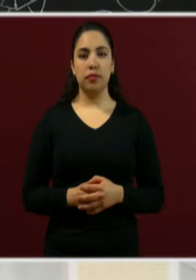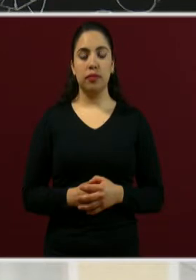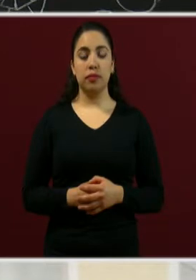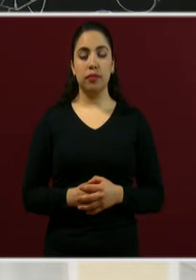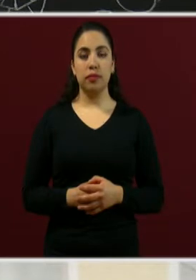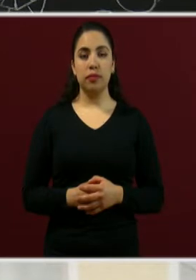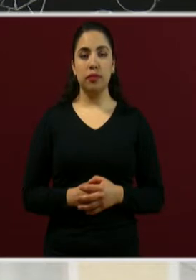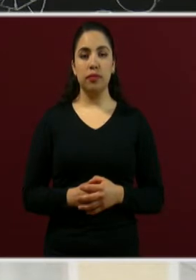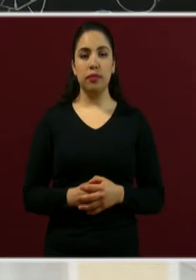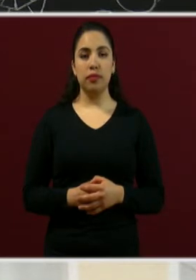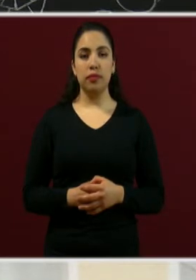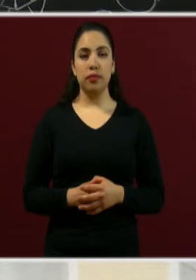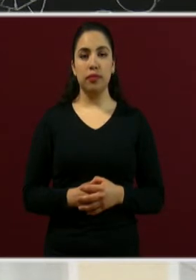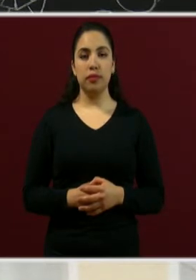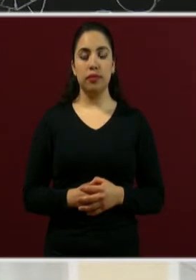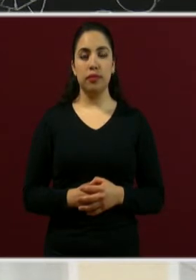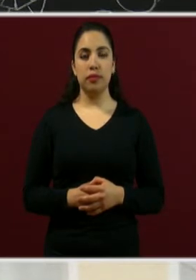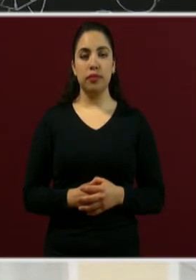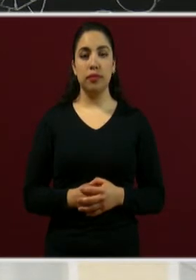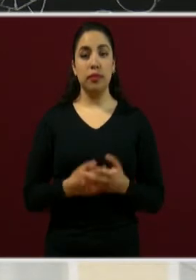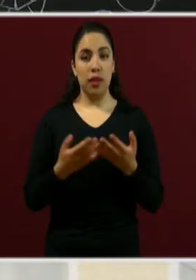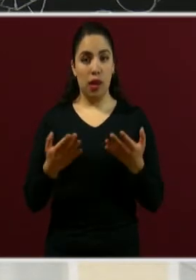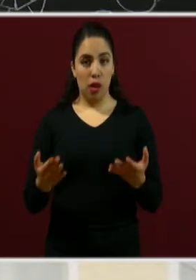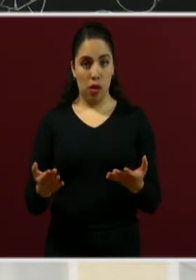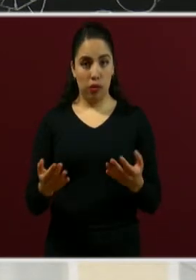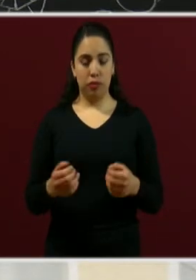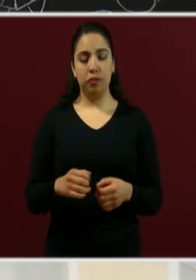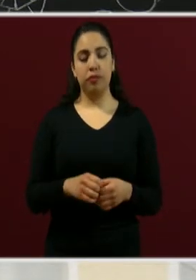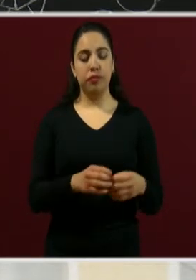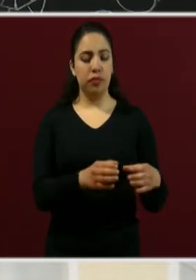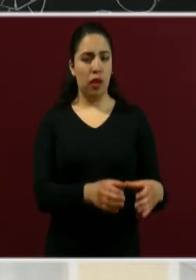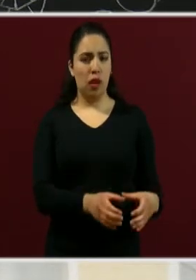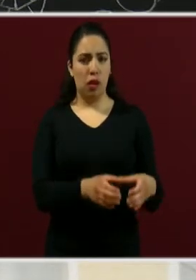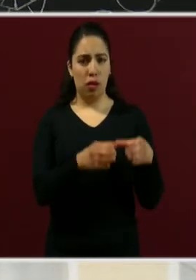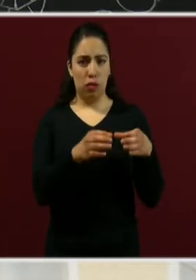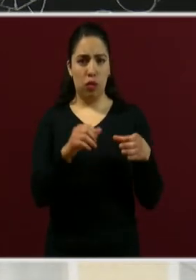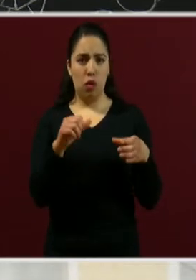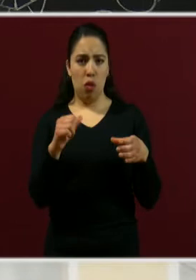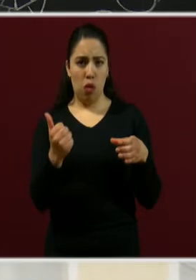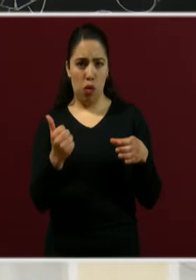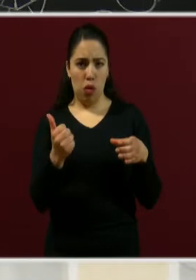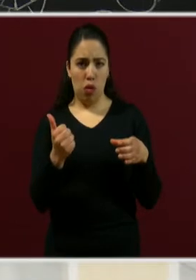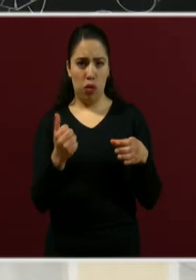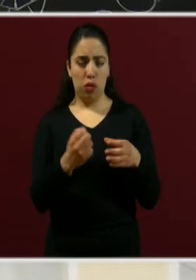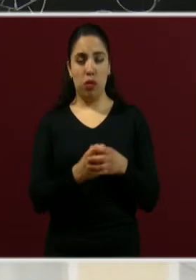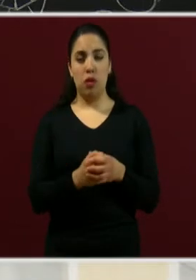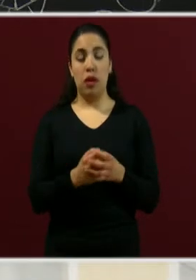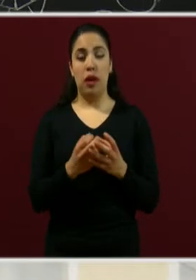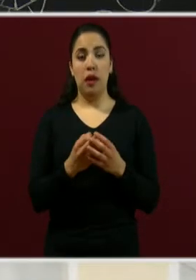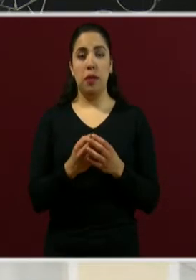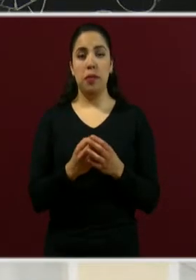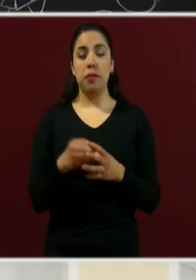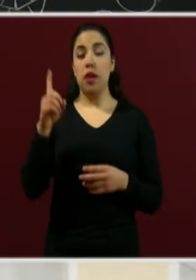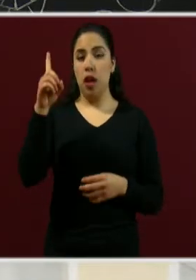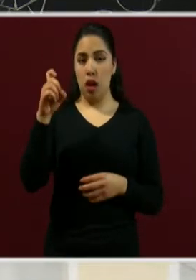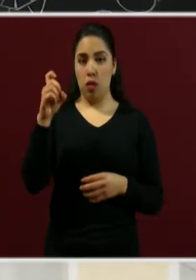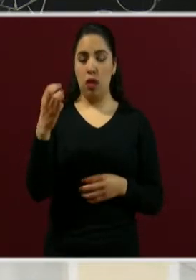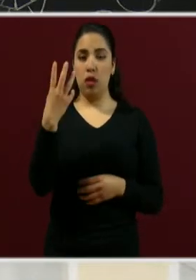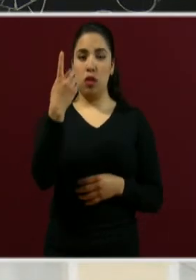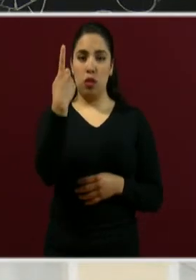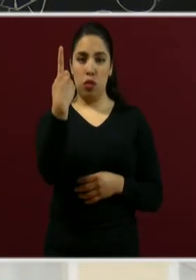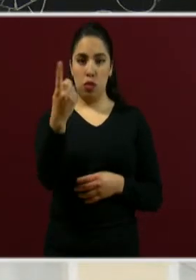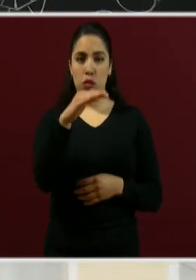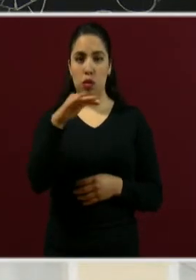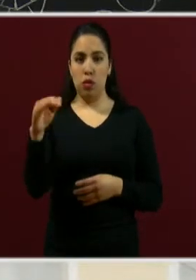Ahora, en un recipiente de plástico, vamos a utilizar la tercera parte de agua en proporción